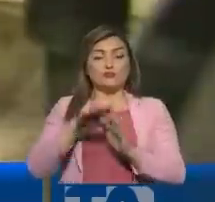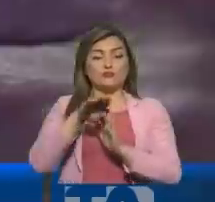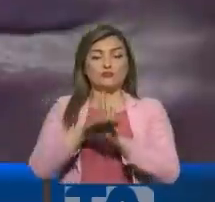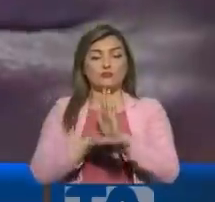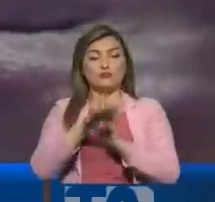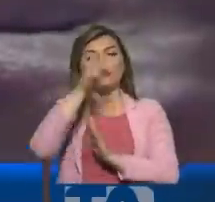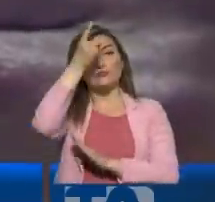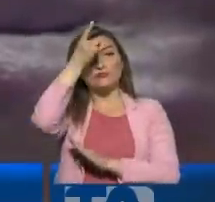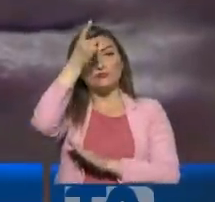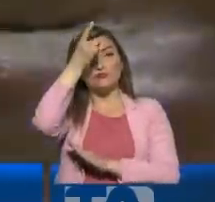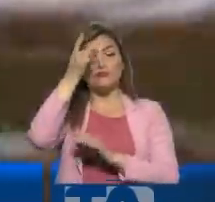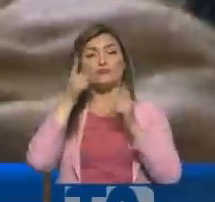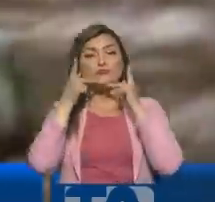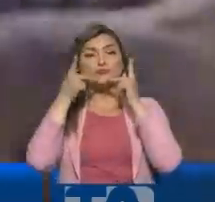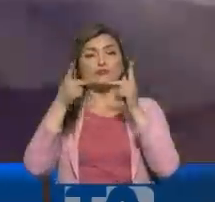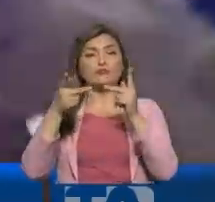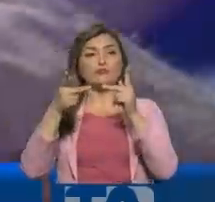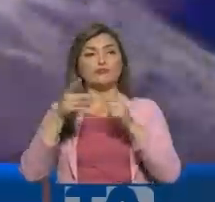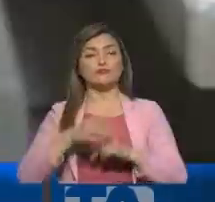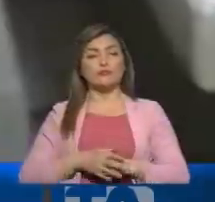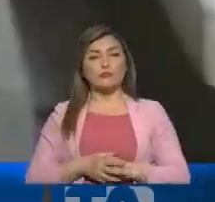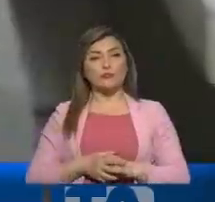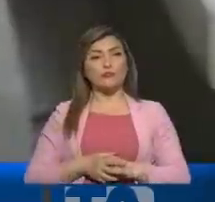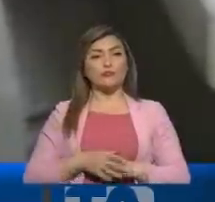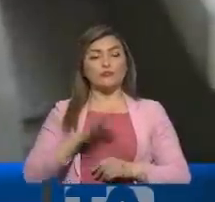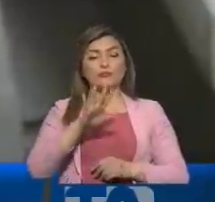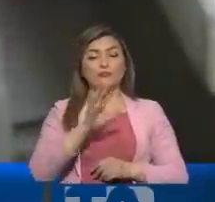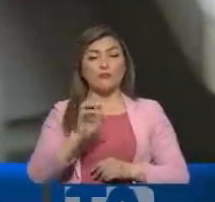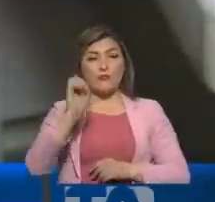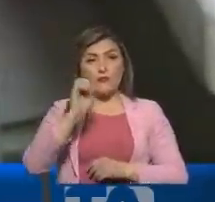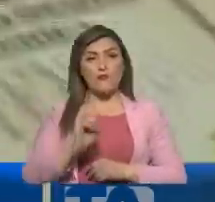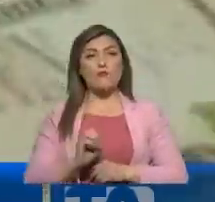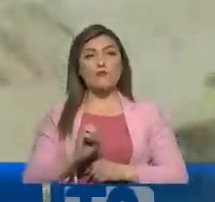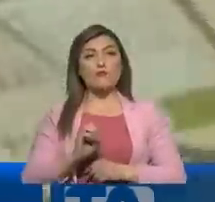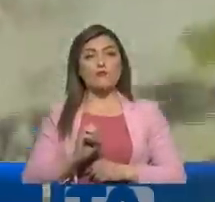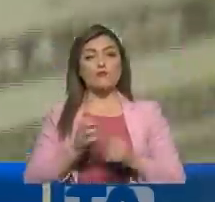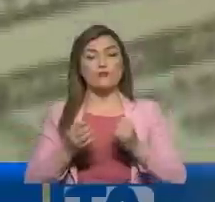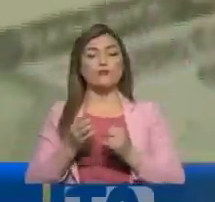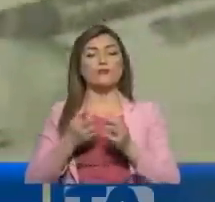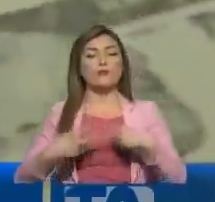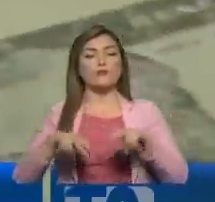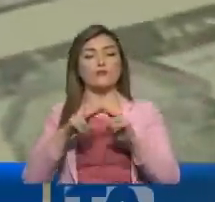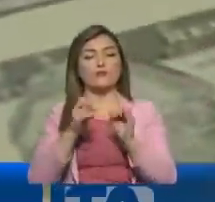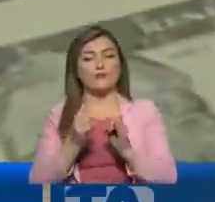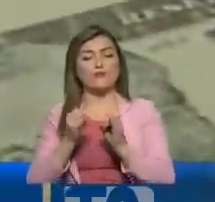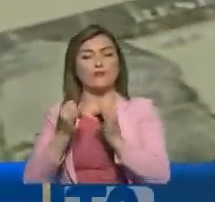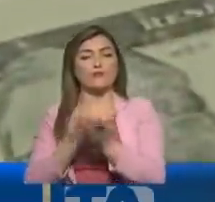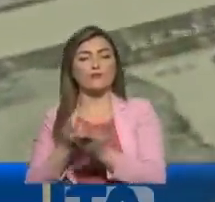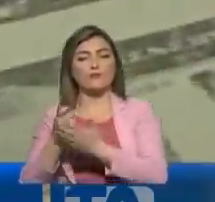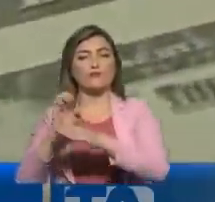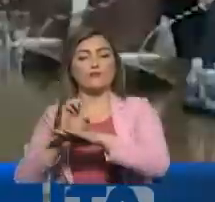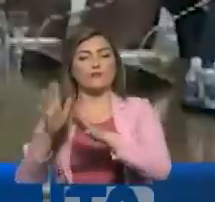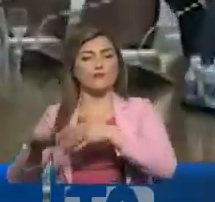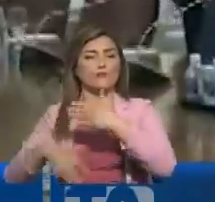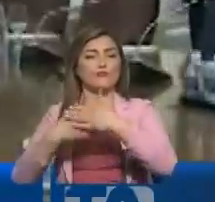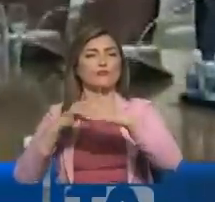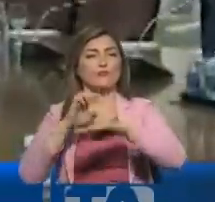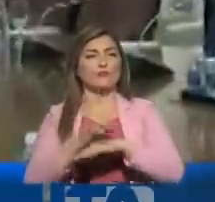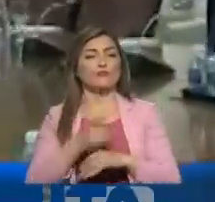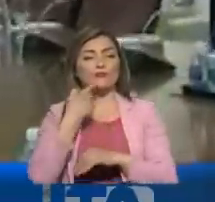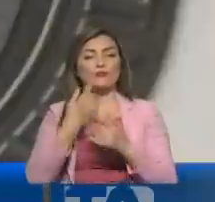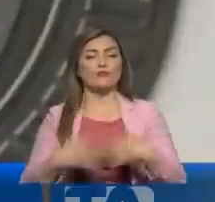del endeudamiento público al límite del 40% del PIB. Y destaca el apoyo que recibió el